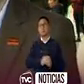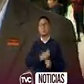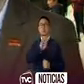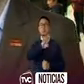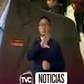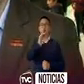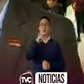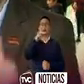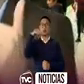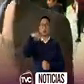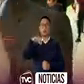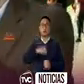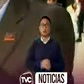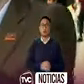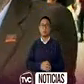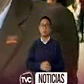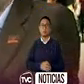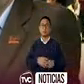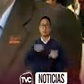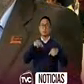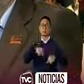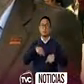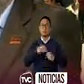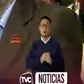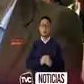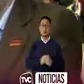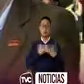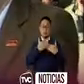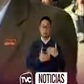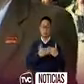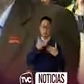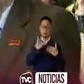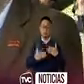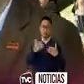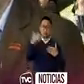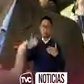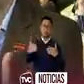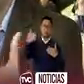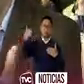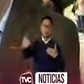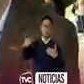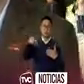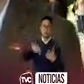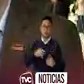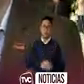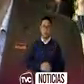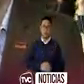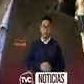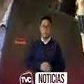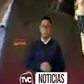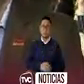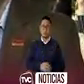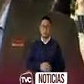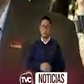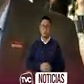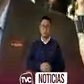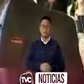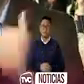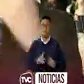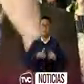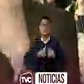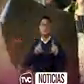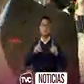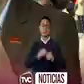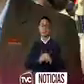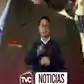40 kilómetros por hora, porque contamos las paradas. El tiempo de parada se cuenta como parte de esa velocidad media. Sin embargo,